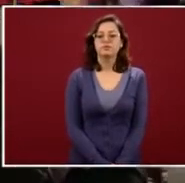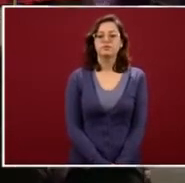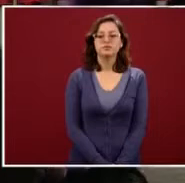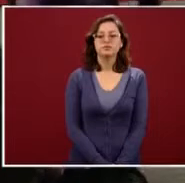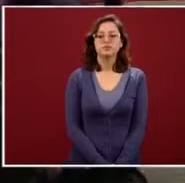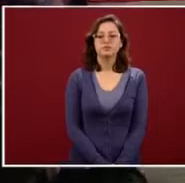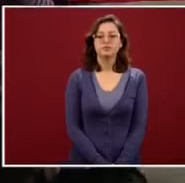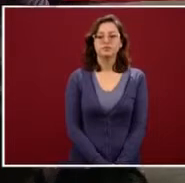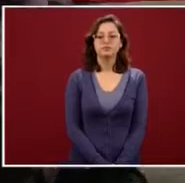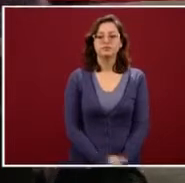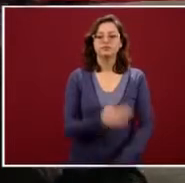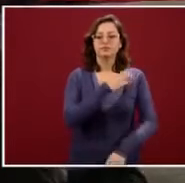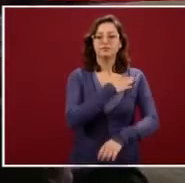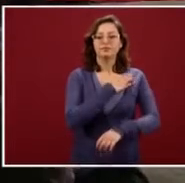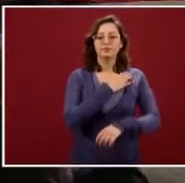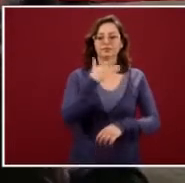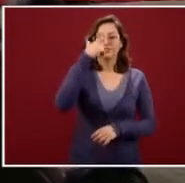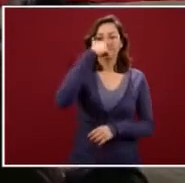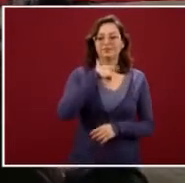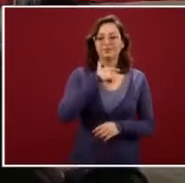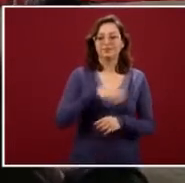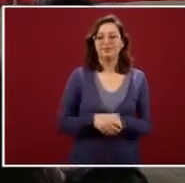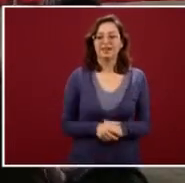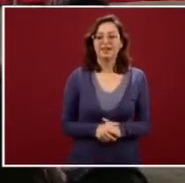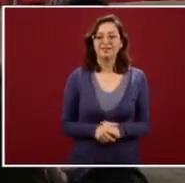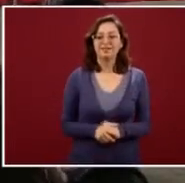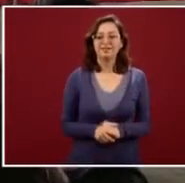Hola, muy buenas noches. Buenas noches.